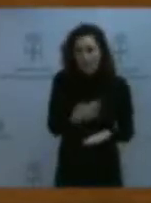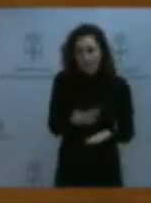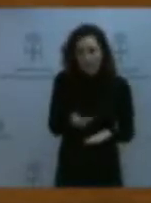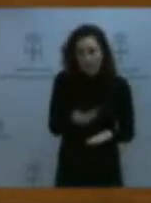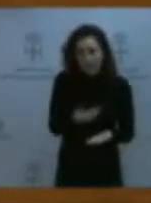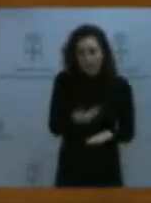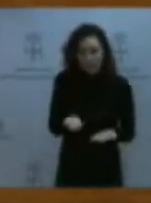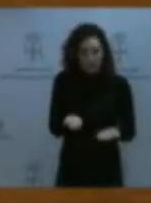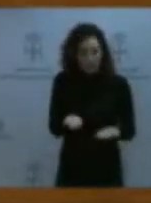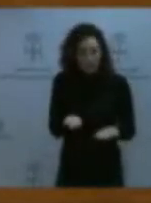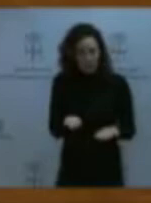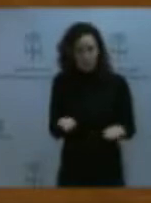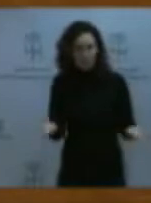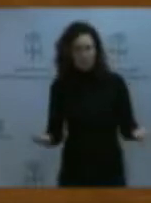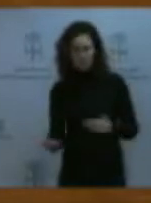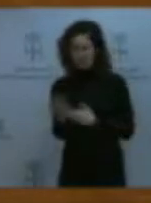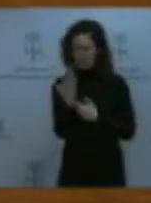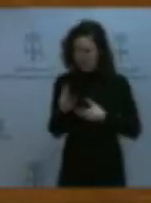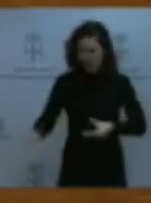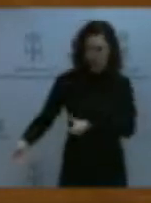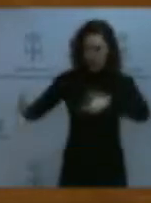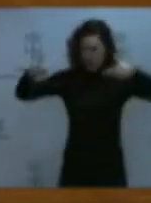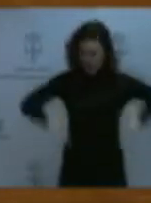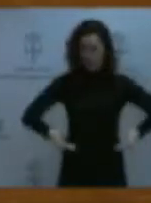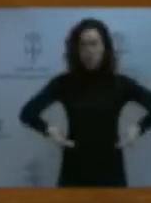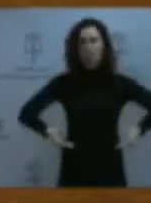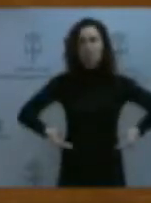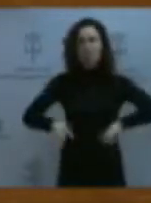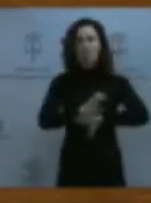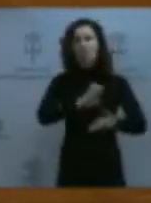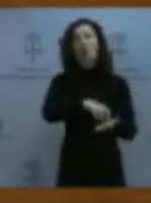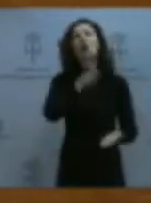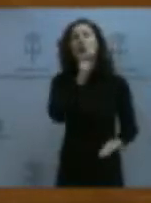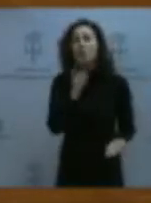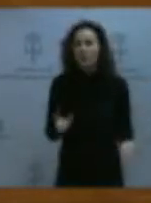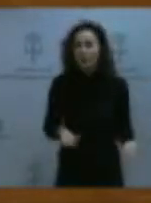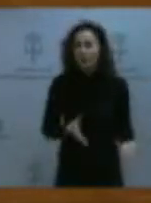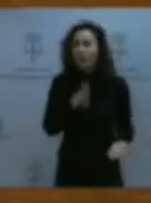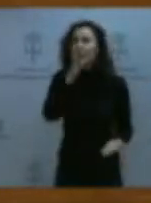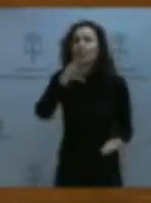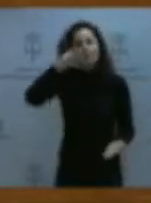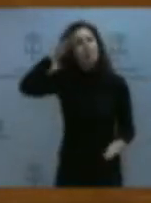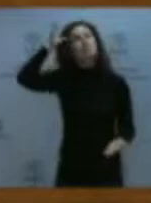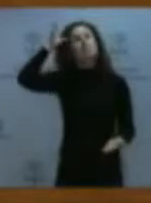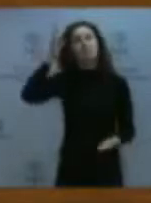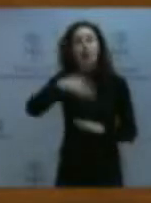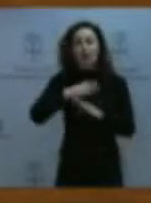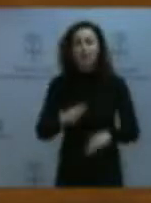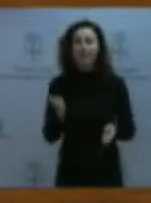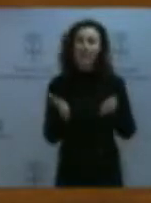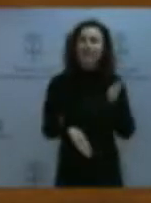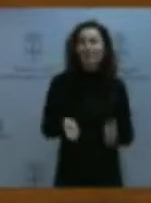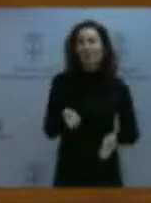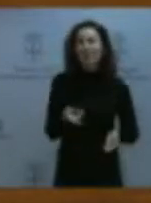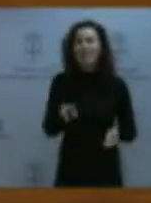en la Consejería. La barbaridad llega a plantear intervenciones como cargarse la plaza pavimentada, que es